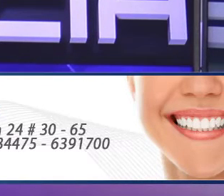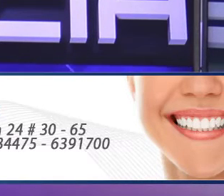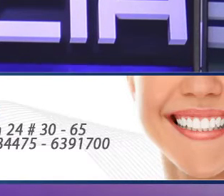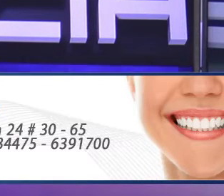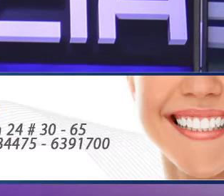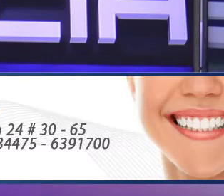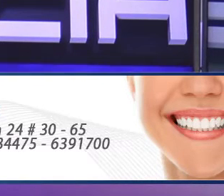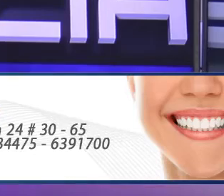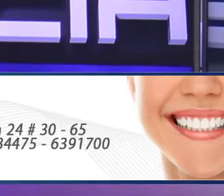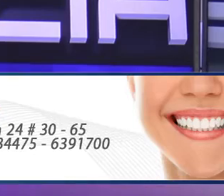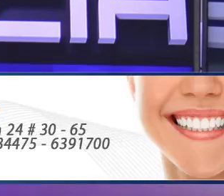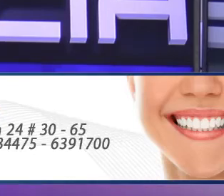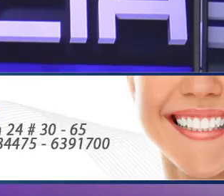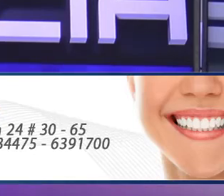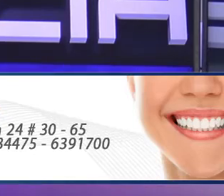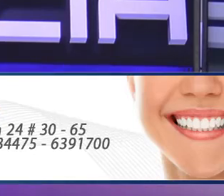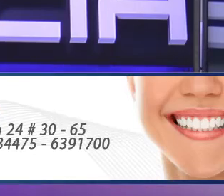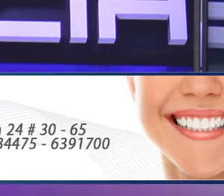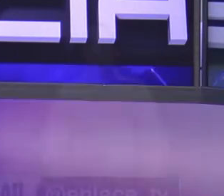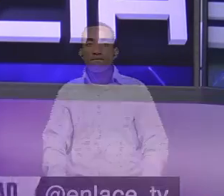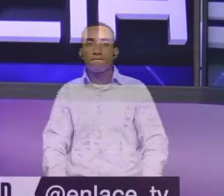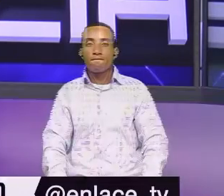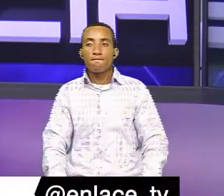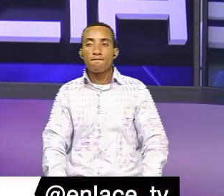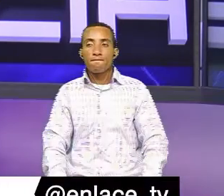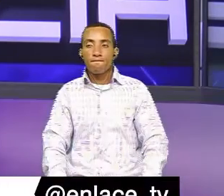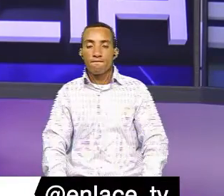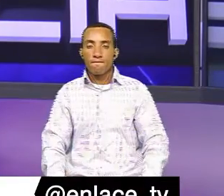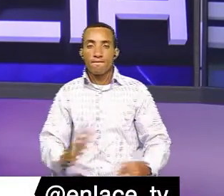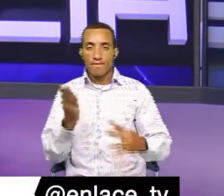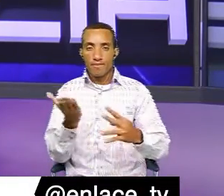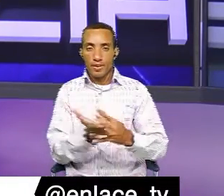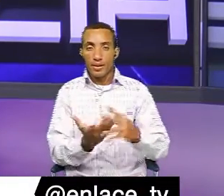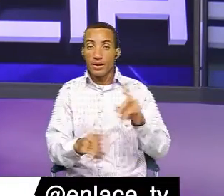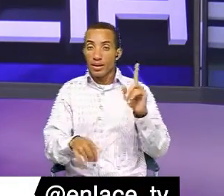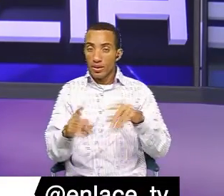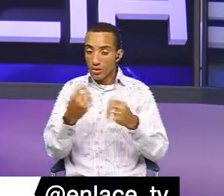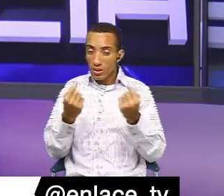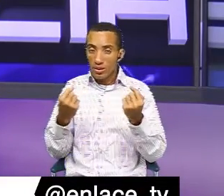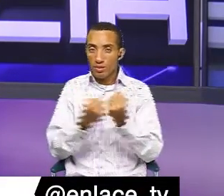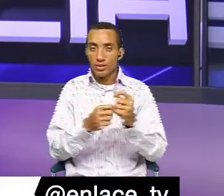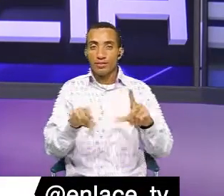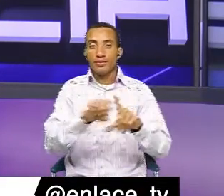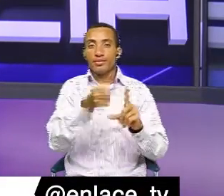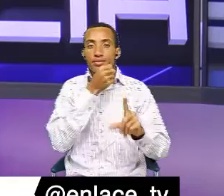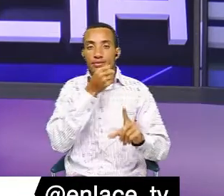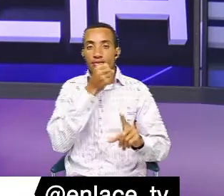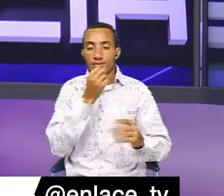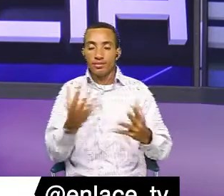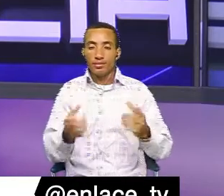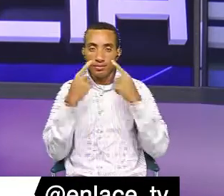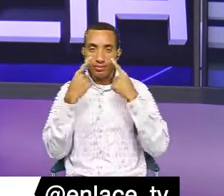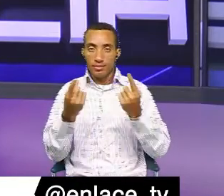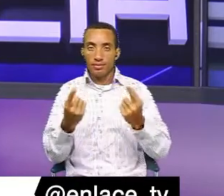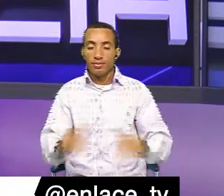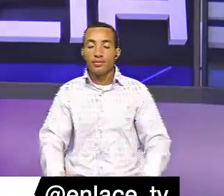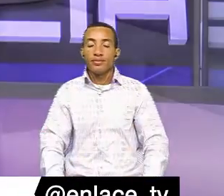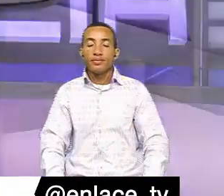Chrome. Recuerde, odontología especializada. Hacemos una pausa en reconocimiento a los que hacen posible el noticiero que usted quiere ver. Ya regresamos a Enlace